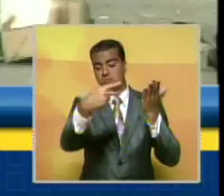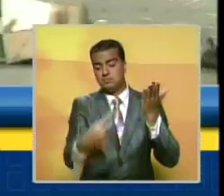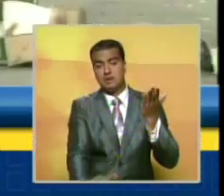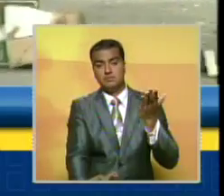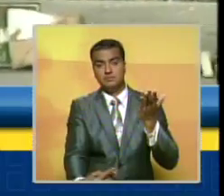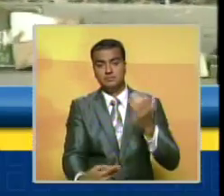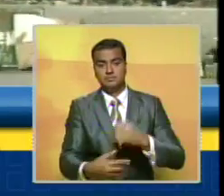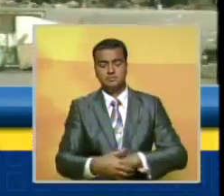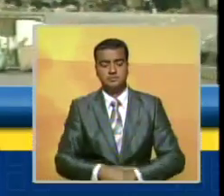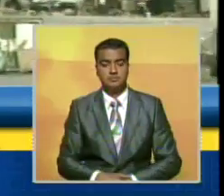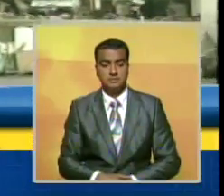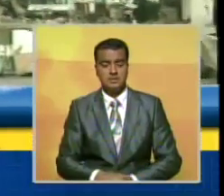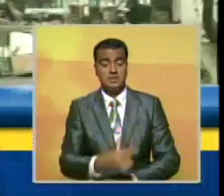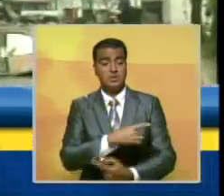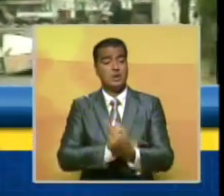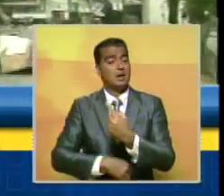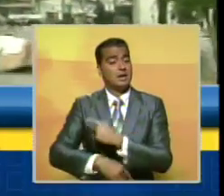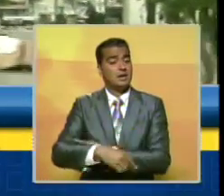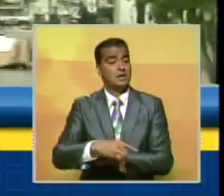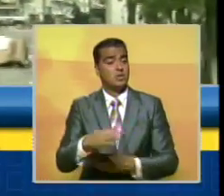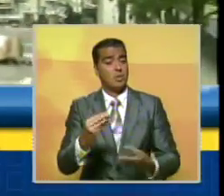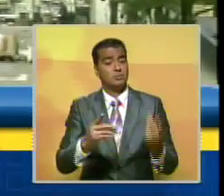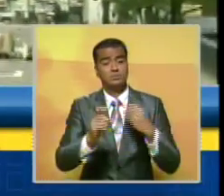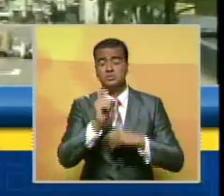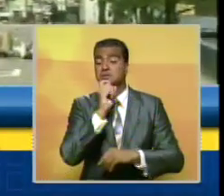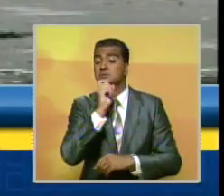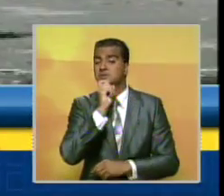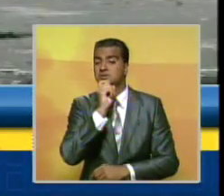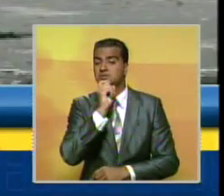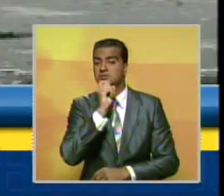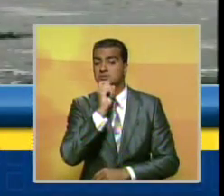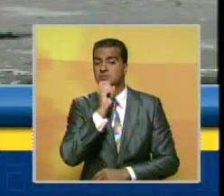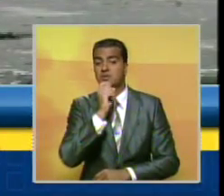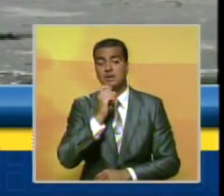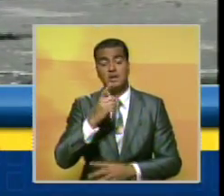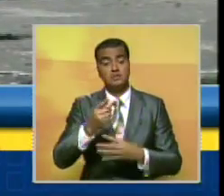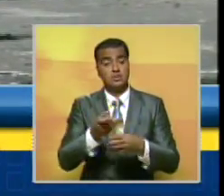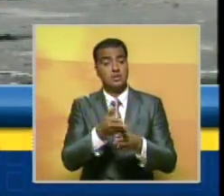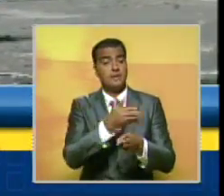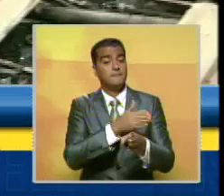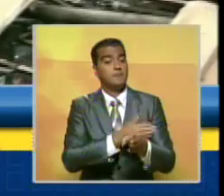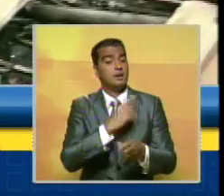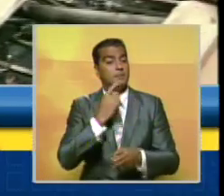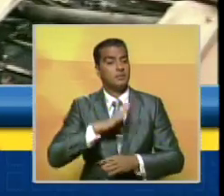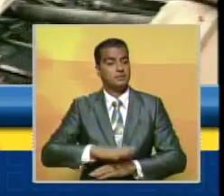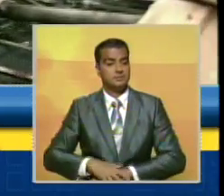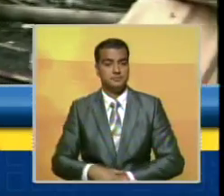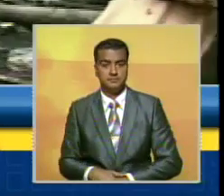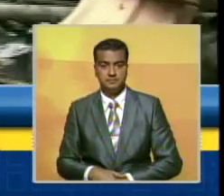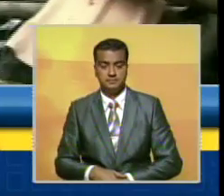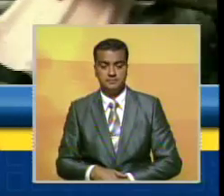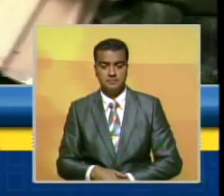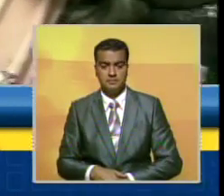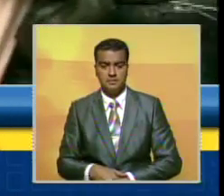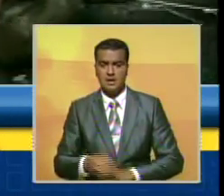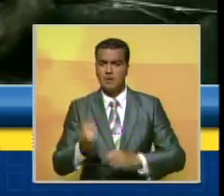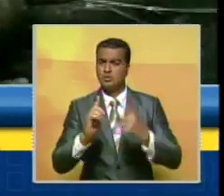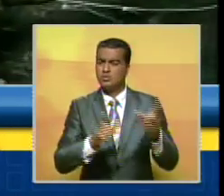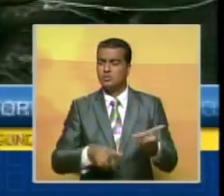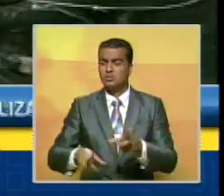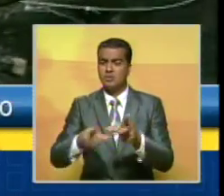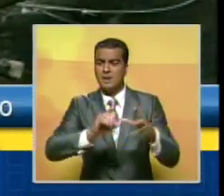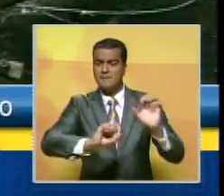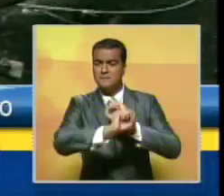edificio, generándole heridas de traumatismo cráneoencefalógico que le produjo posteriormente la muerte. Varios municipios